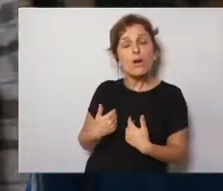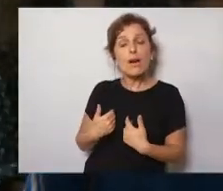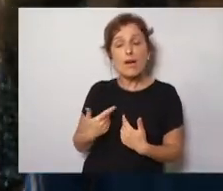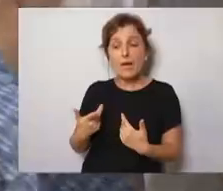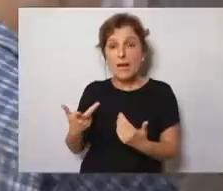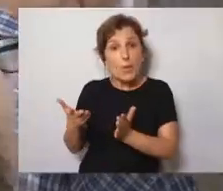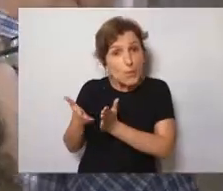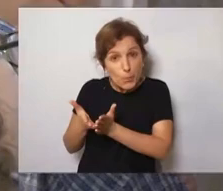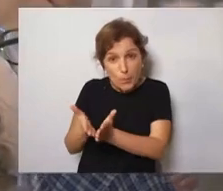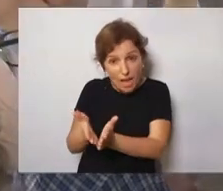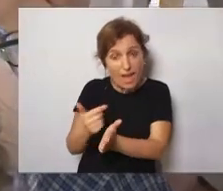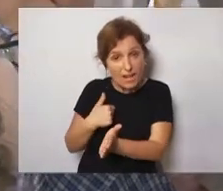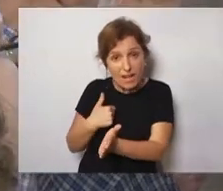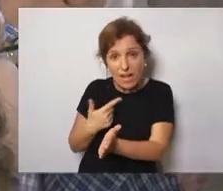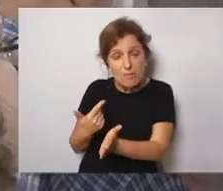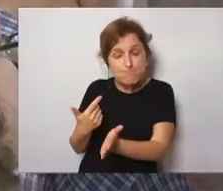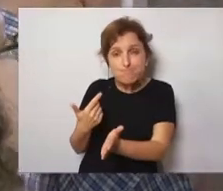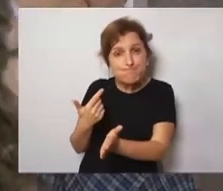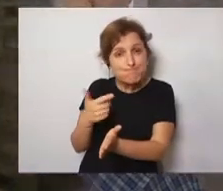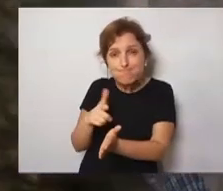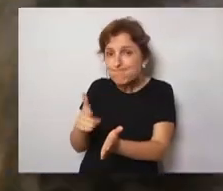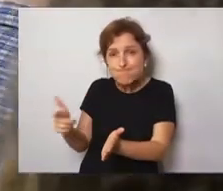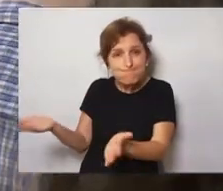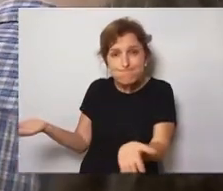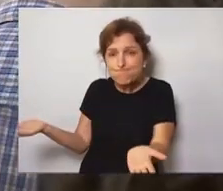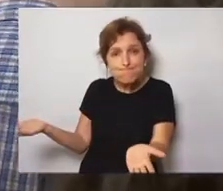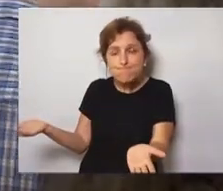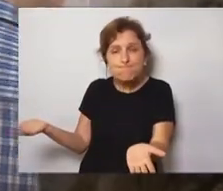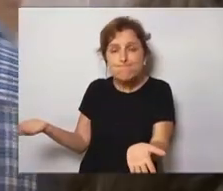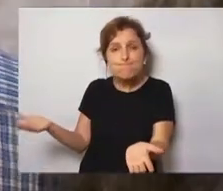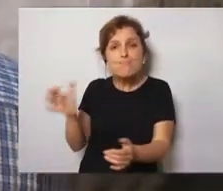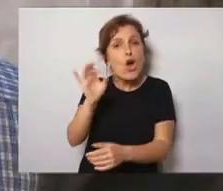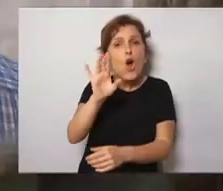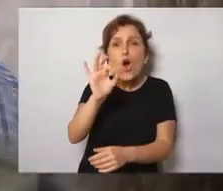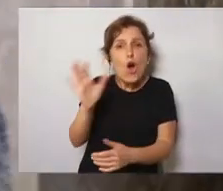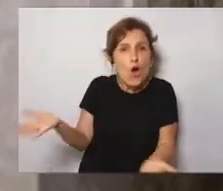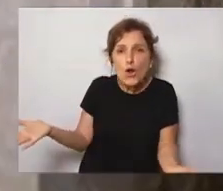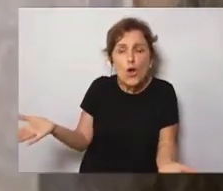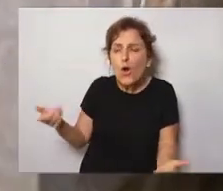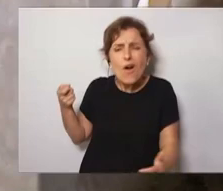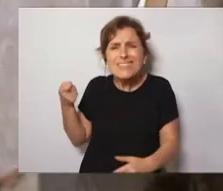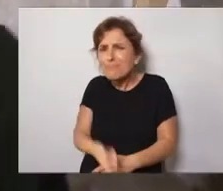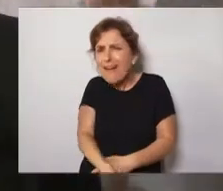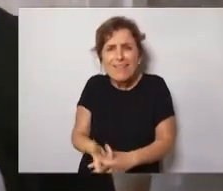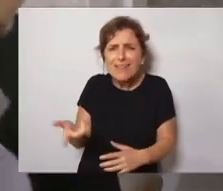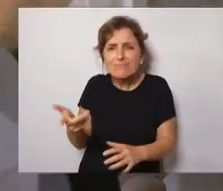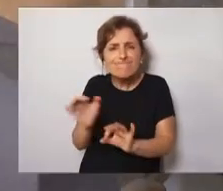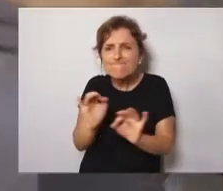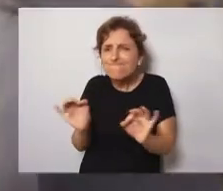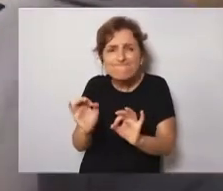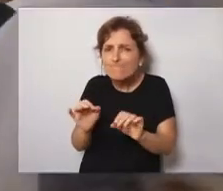compartimos la misa a través de la radio y la televisión comulgamos espiritualmente en nuestros corazones